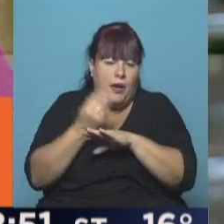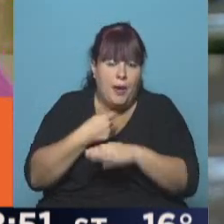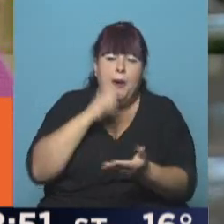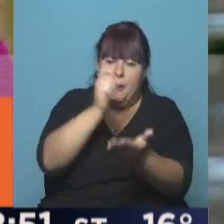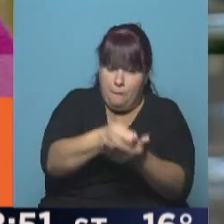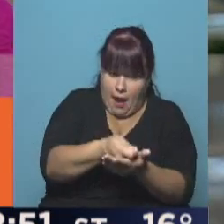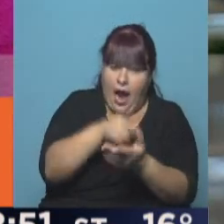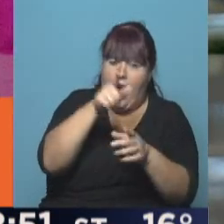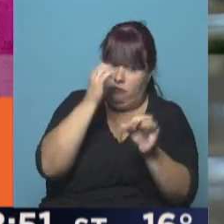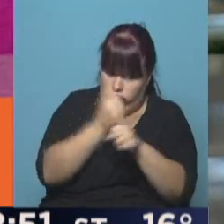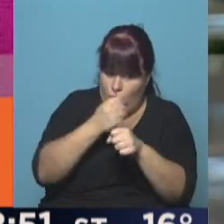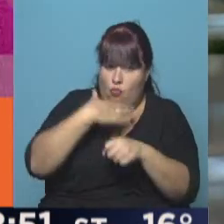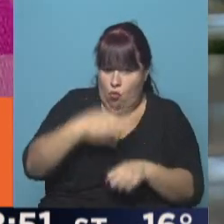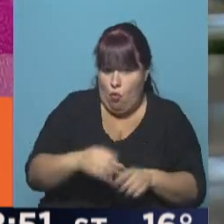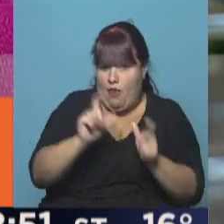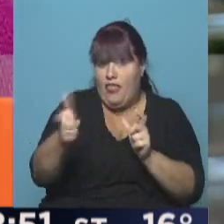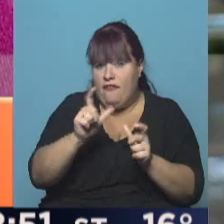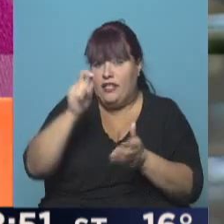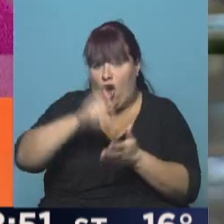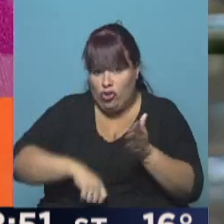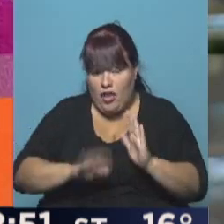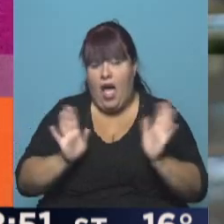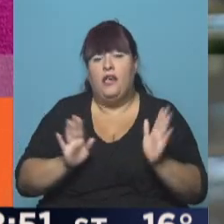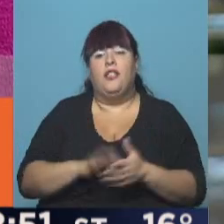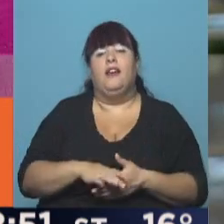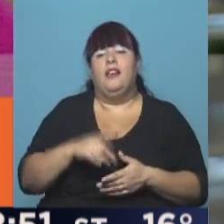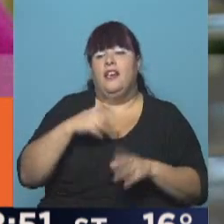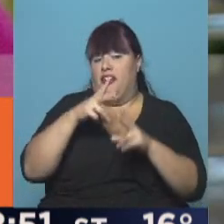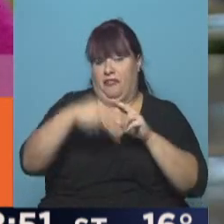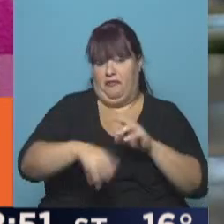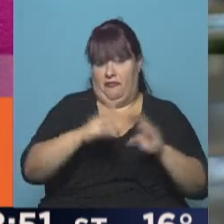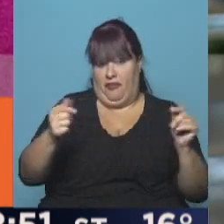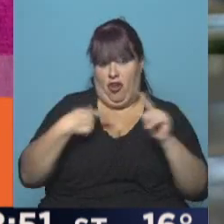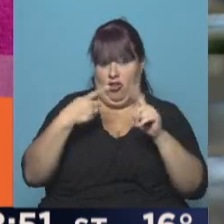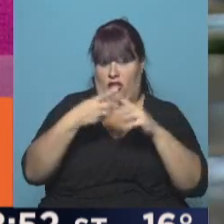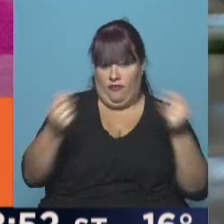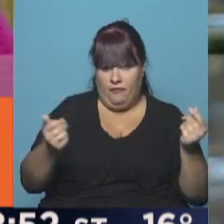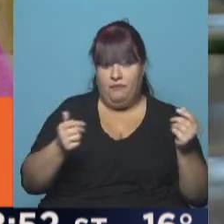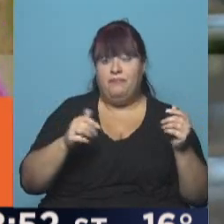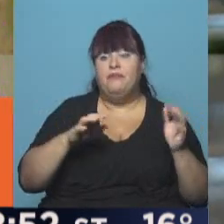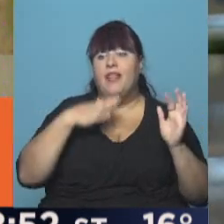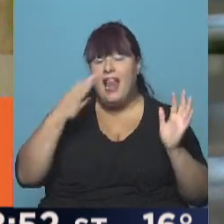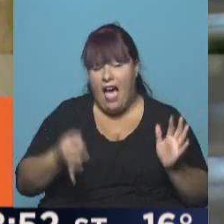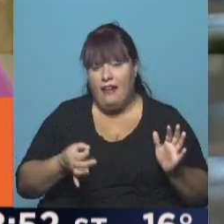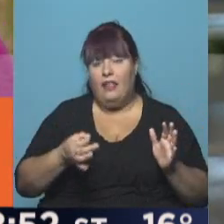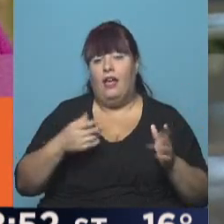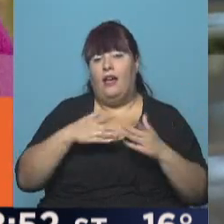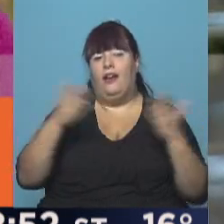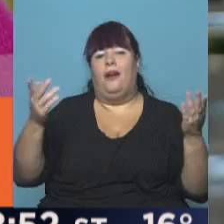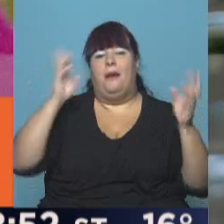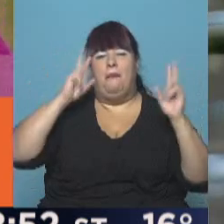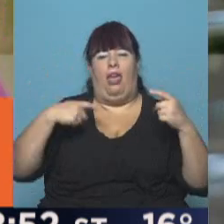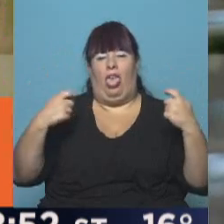a pagar como a todo trabajador lo que resta del contrato, y cesamos el vínculo. La verdad es que lo han sometido a una política